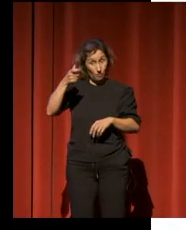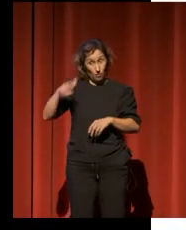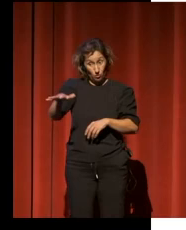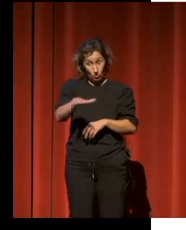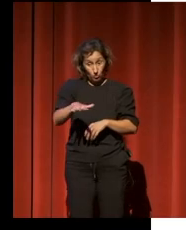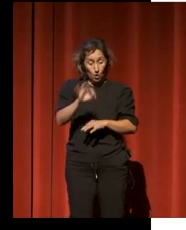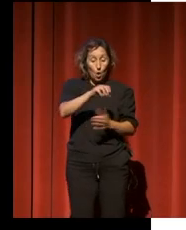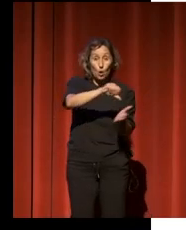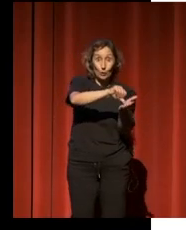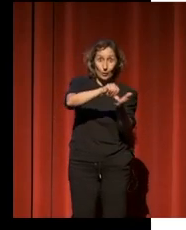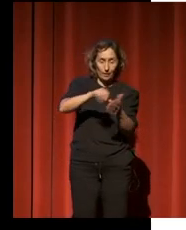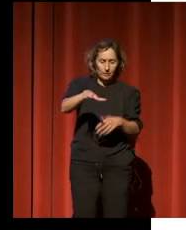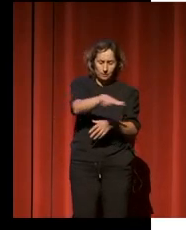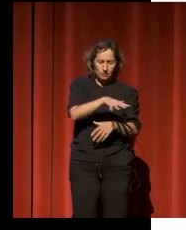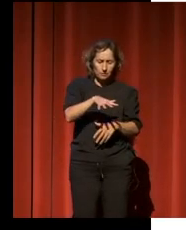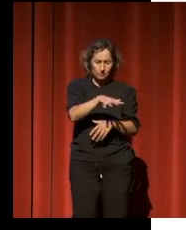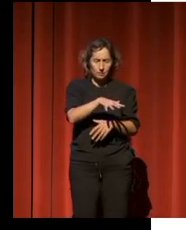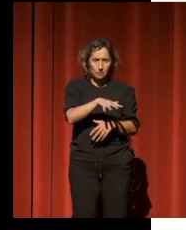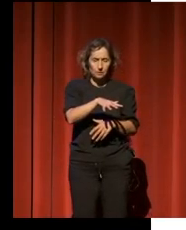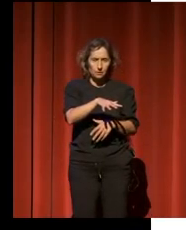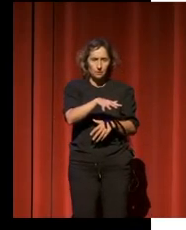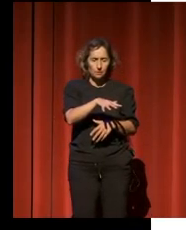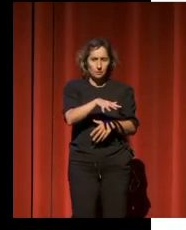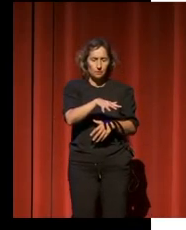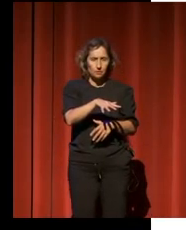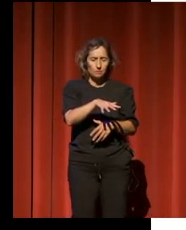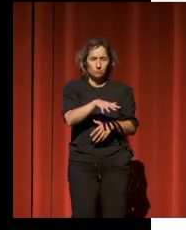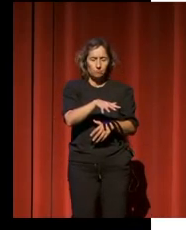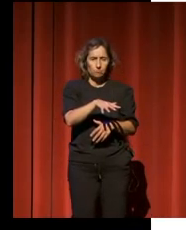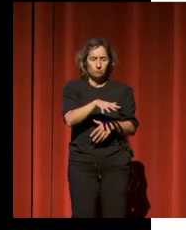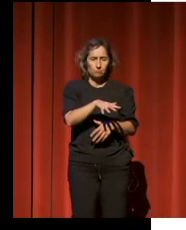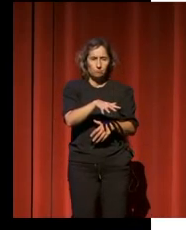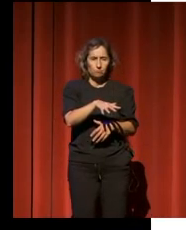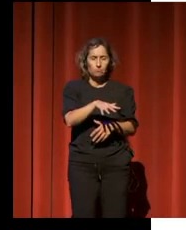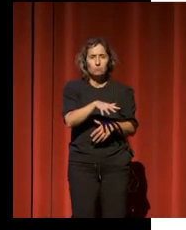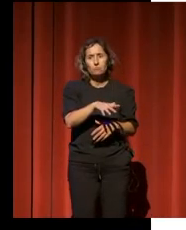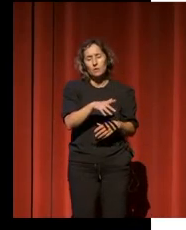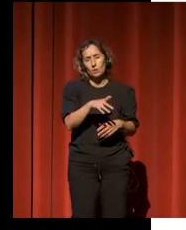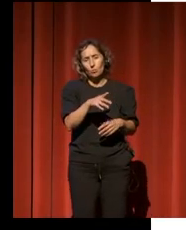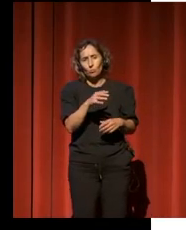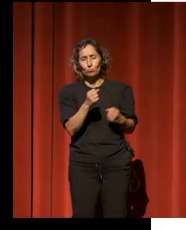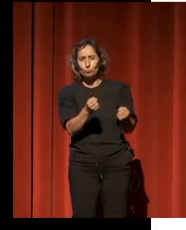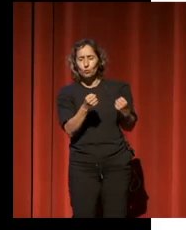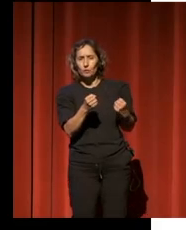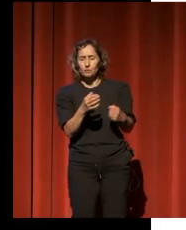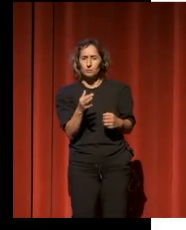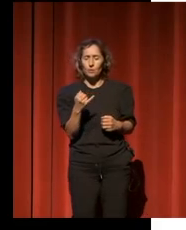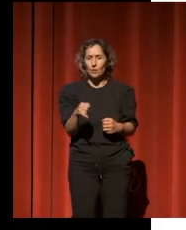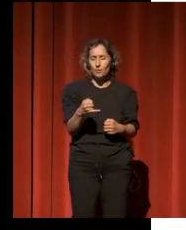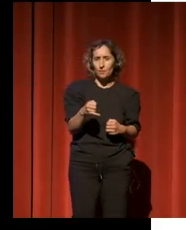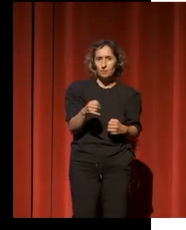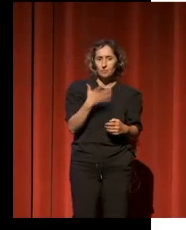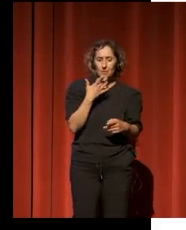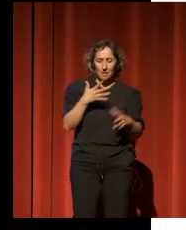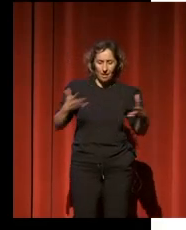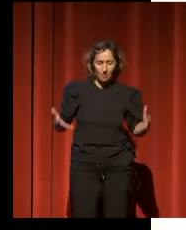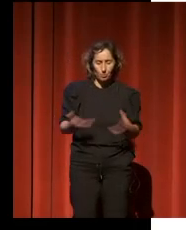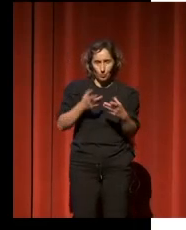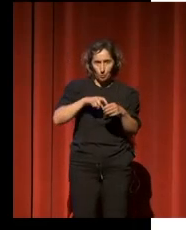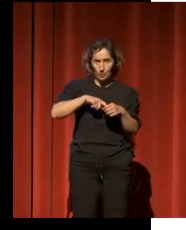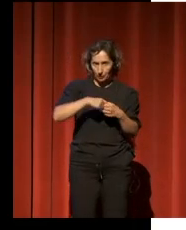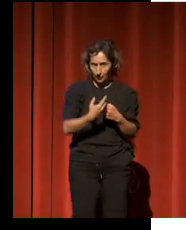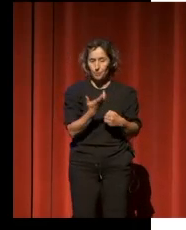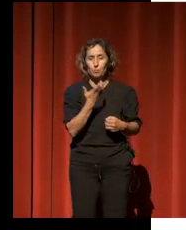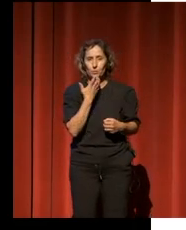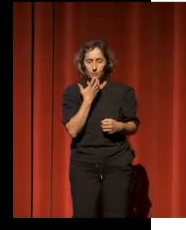entornos urbanos aparecen con sus potencialidades para la y también sus debilidades para la promoción de la participación eh Por